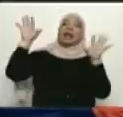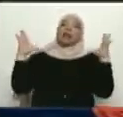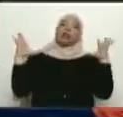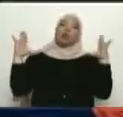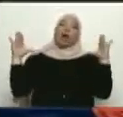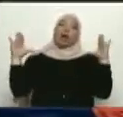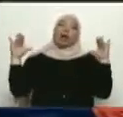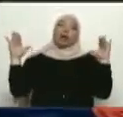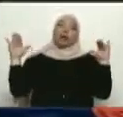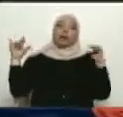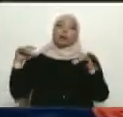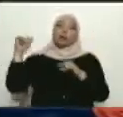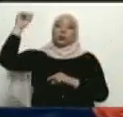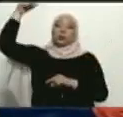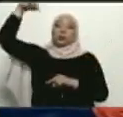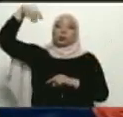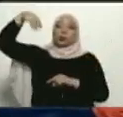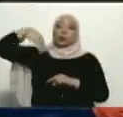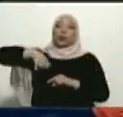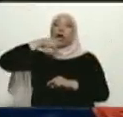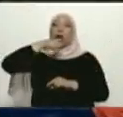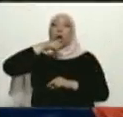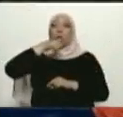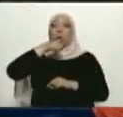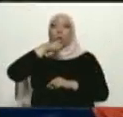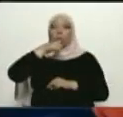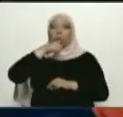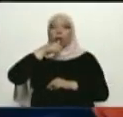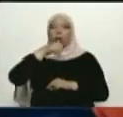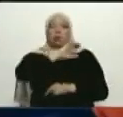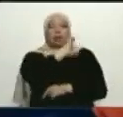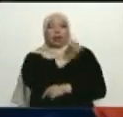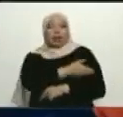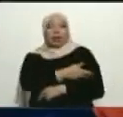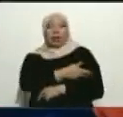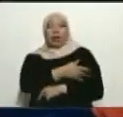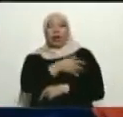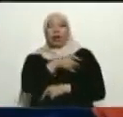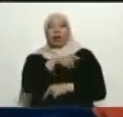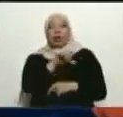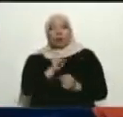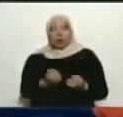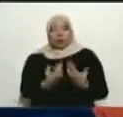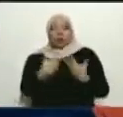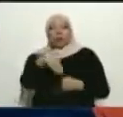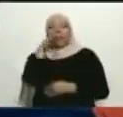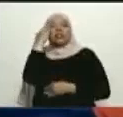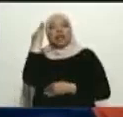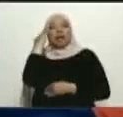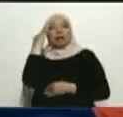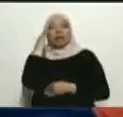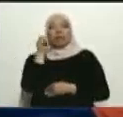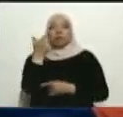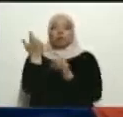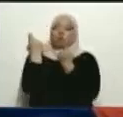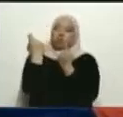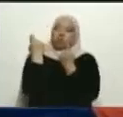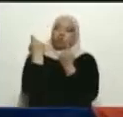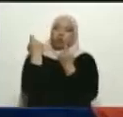único en el mundo la energía del parque canaima que como ustedes saben es una de las formaciones